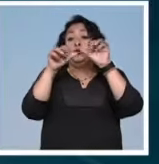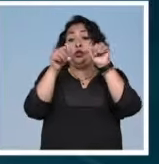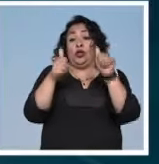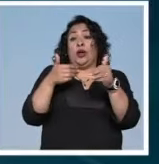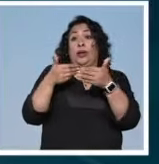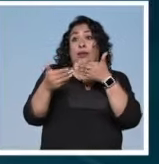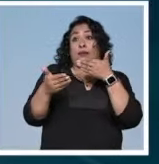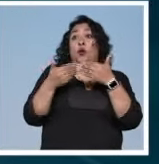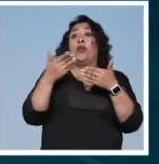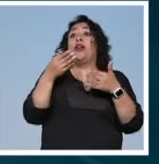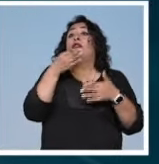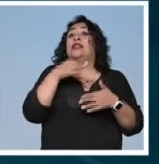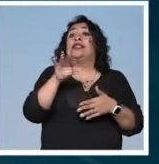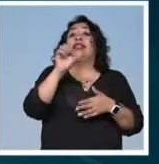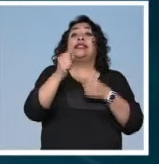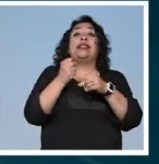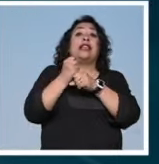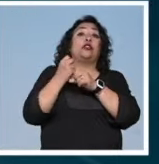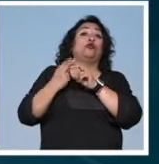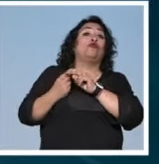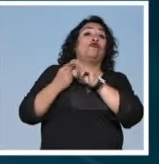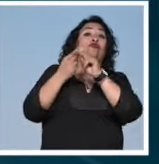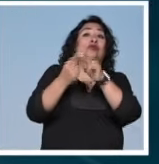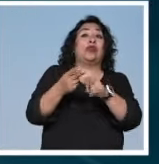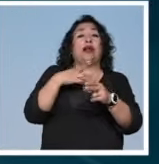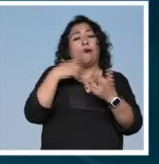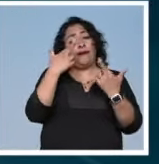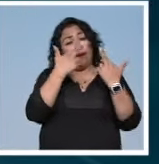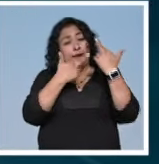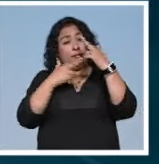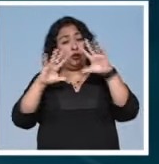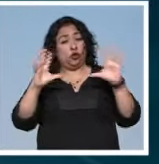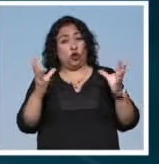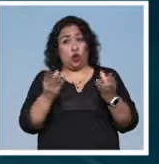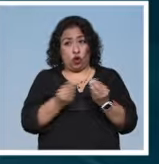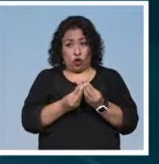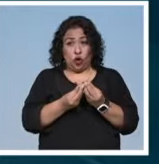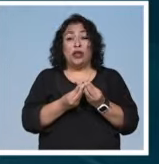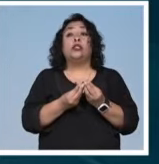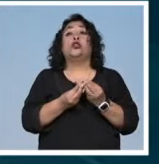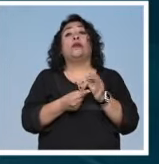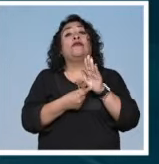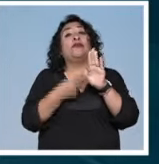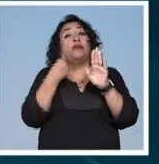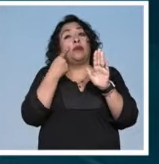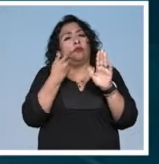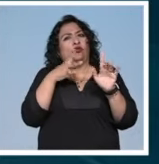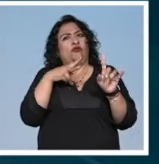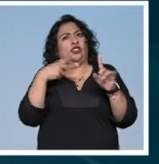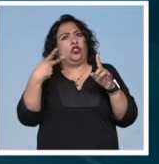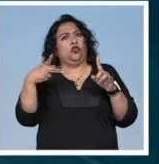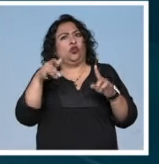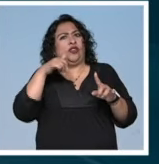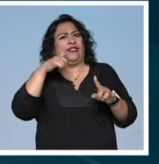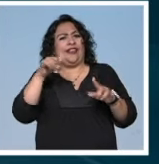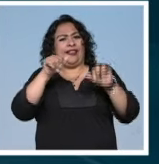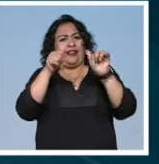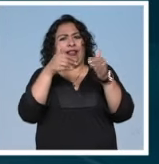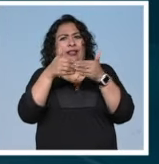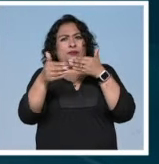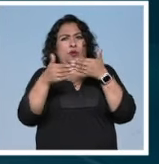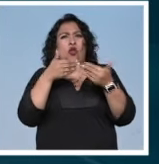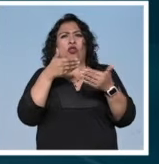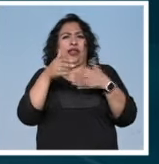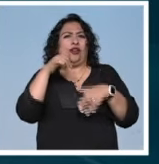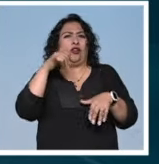Moderno festejará su 60 aniversario con una revisión de su colección. Expondrá la gran visión italiana, arte moderno y